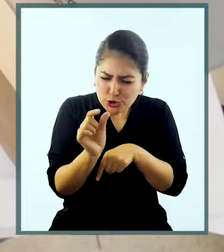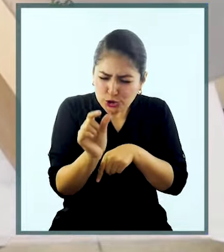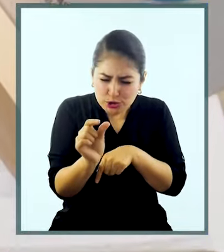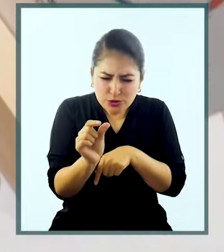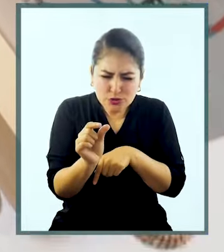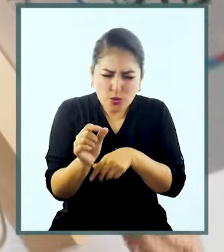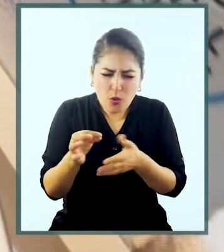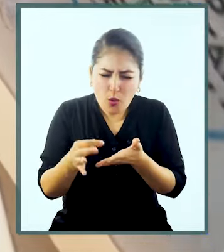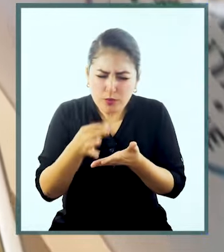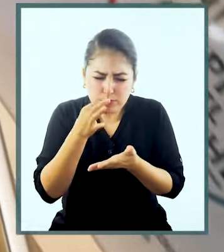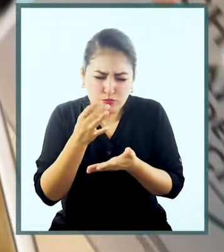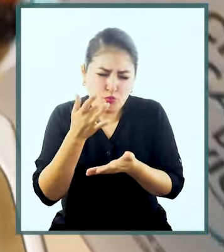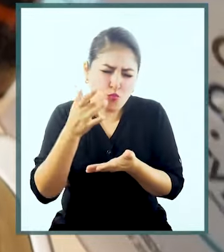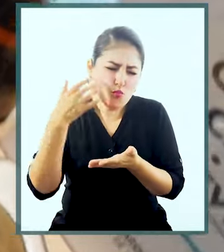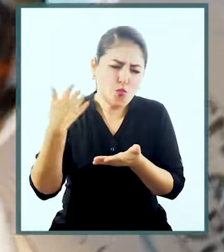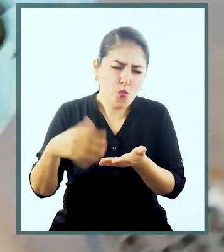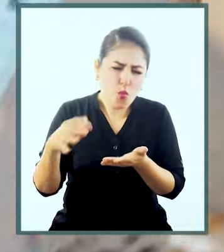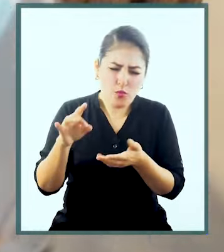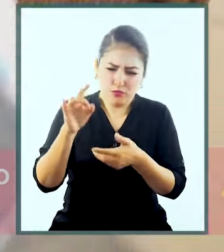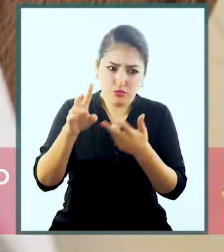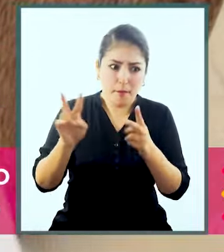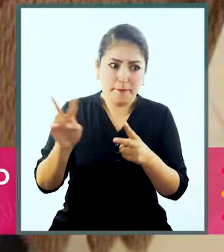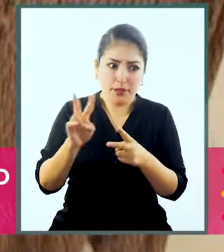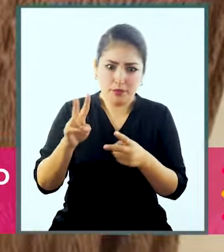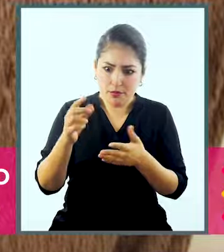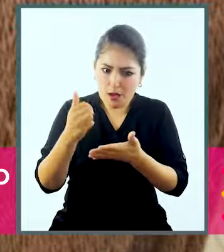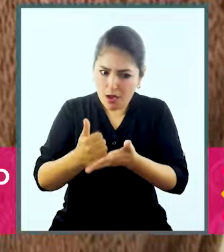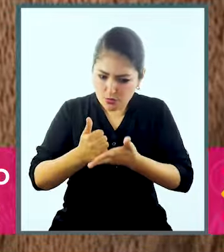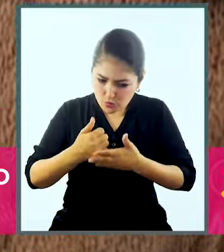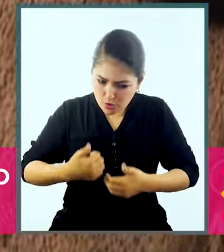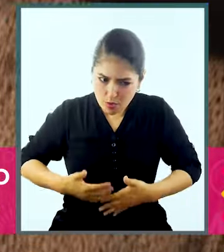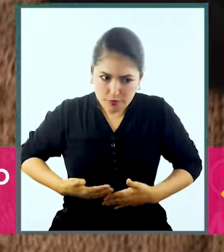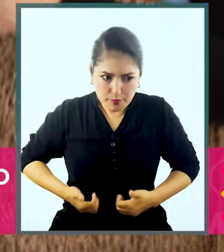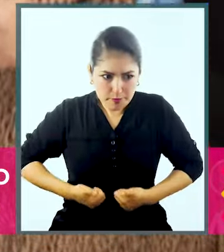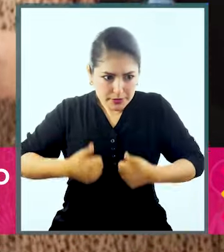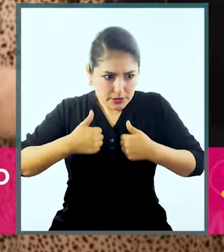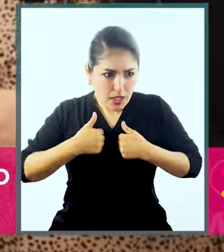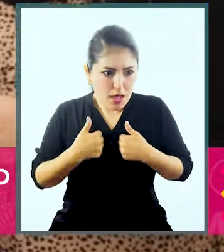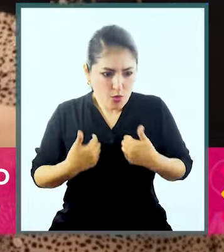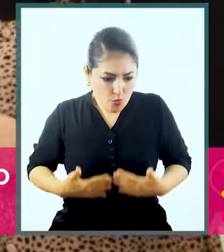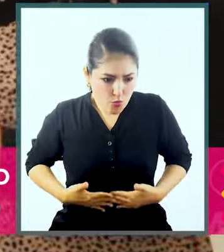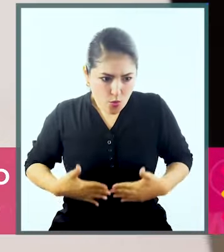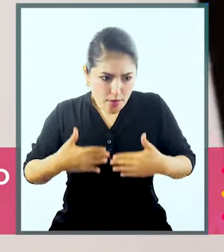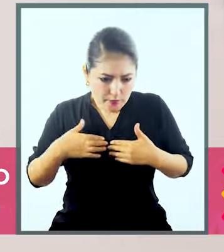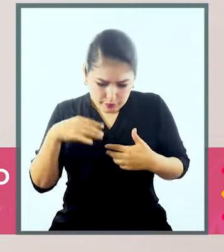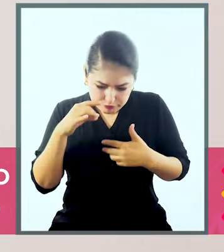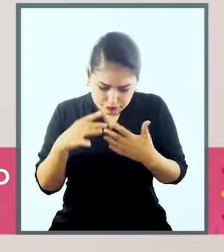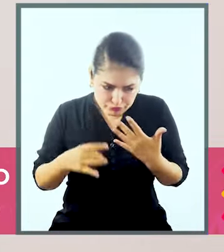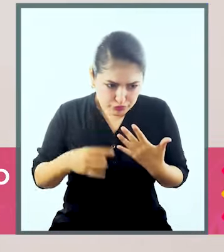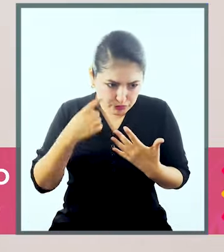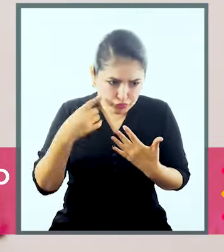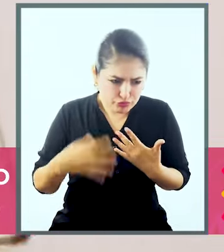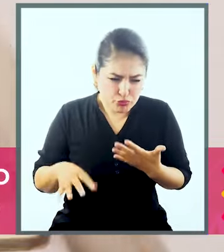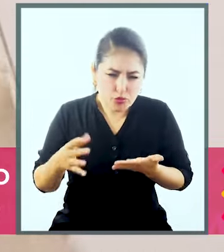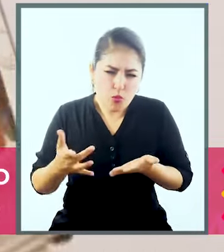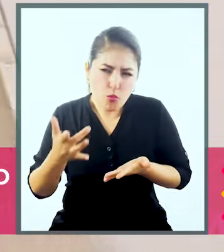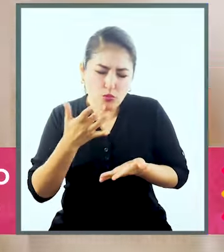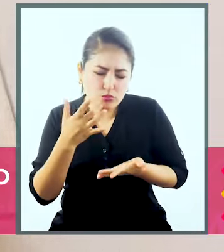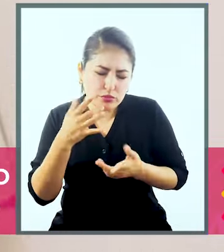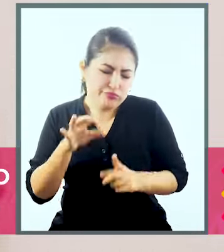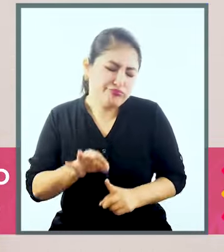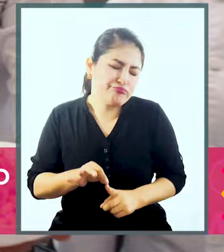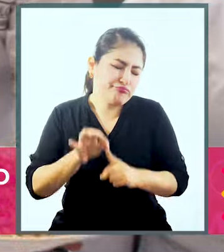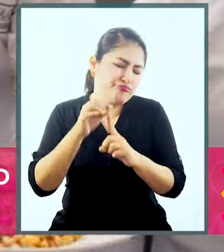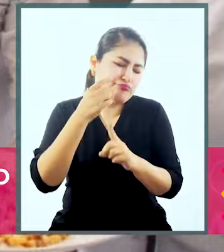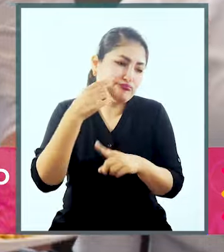y la gran fuente de omega 3 que tiene, incluso se combate la anemia con esto, tiene un sabor espectacular, solamente para conocedores y solamente